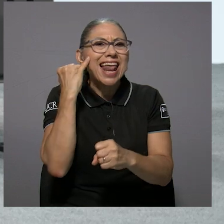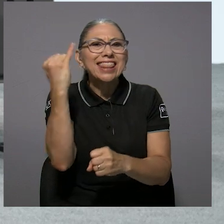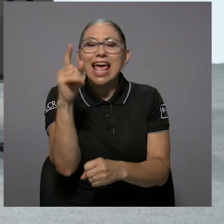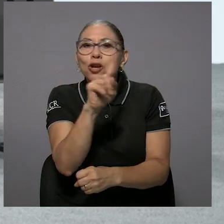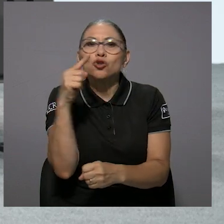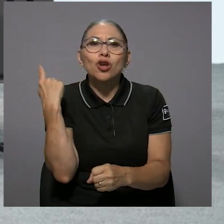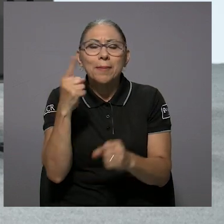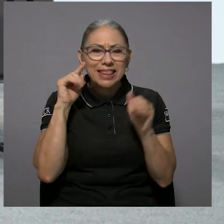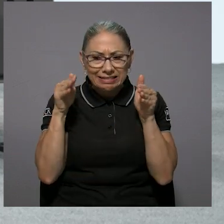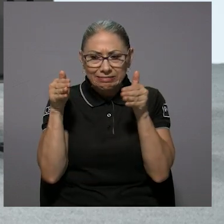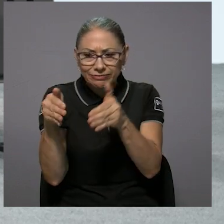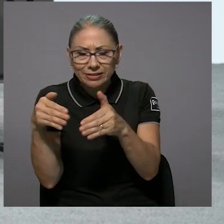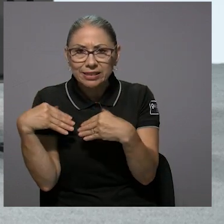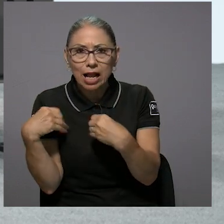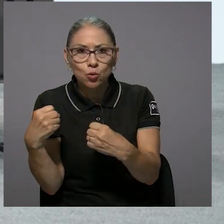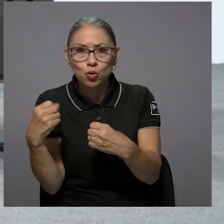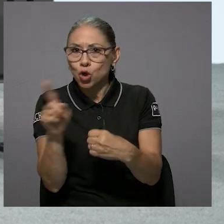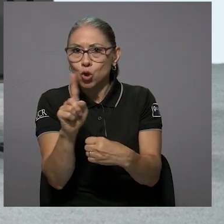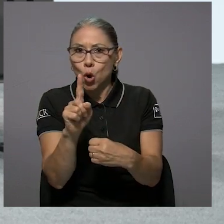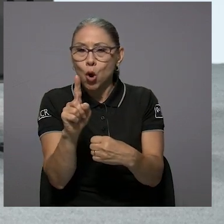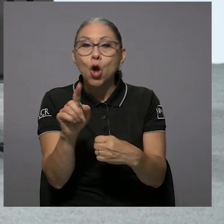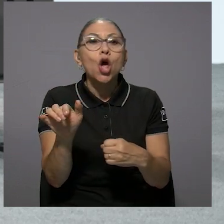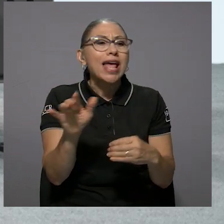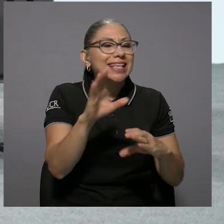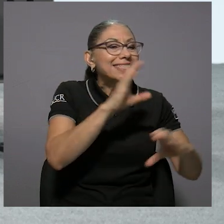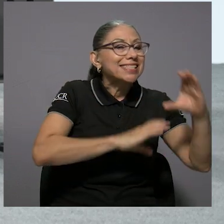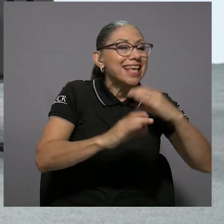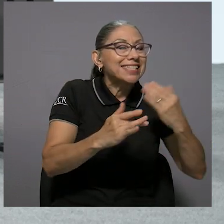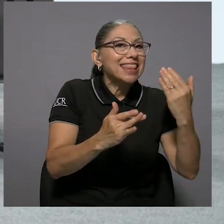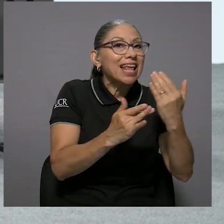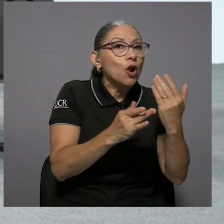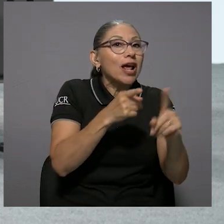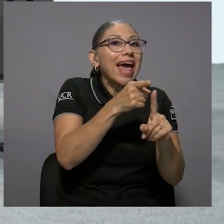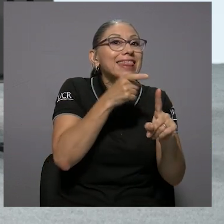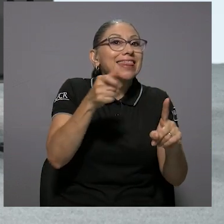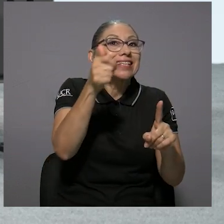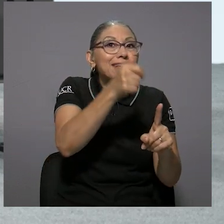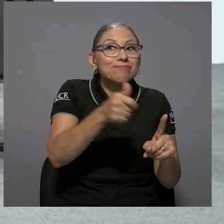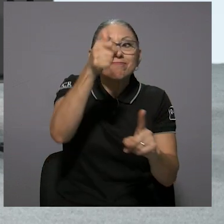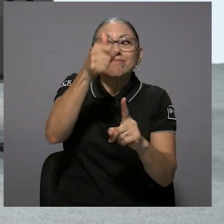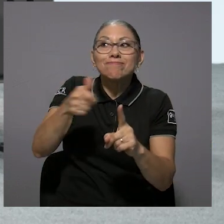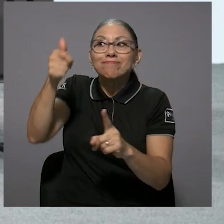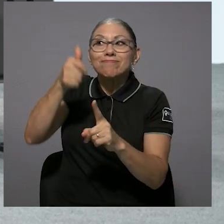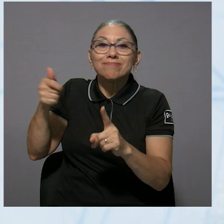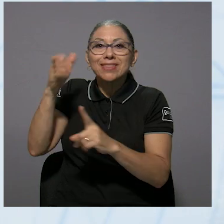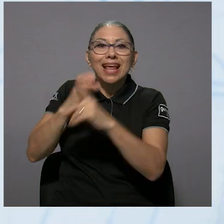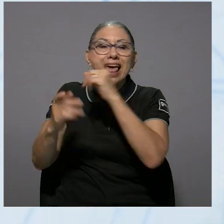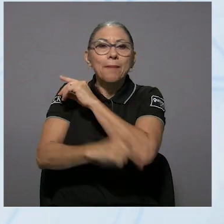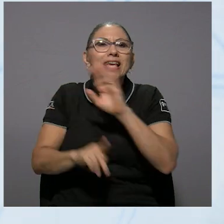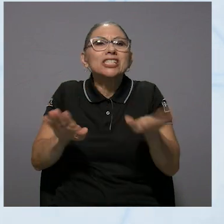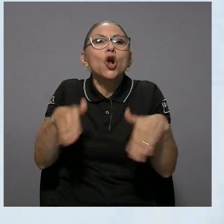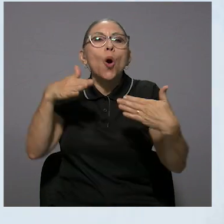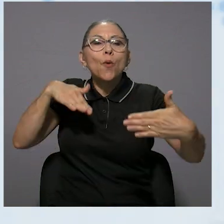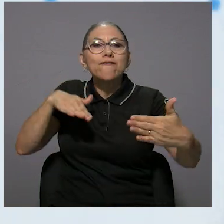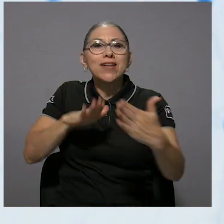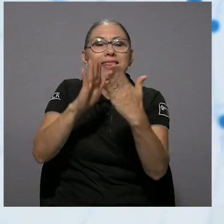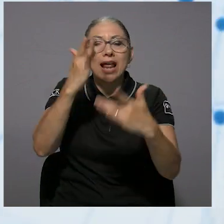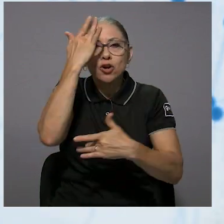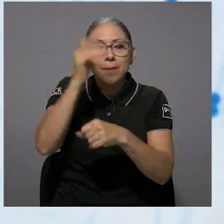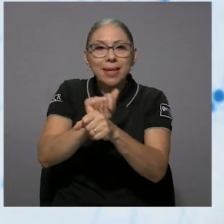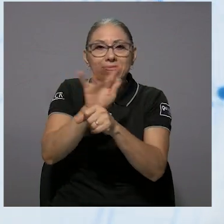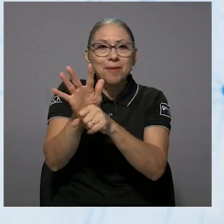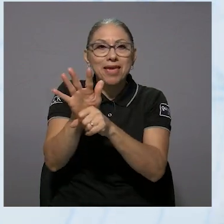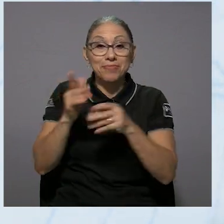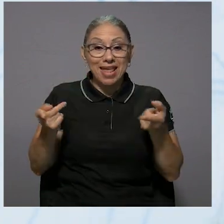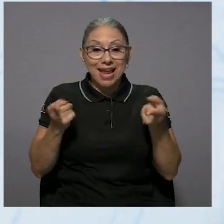no centrarnos en salud, sino cómo ciencia y tecnología desde los entes rectores de cada uno de los países enfrentaron la pandemia.